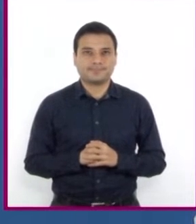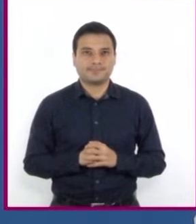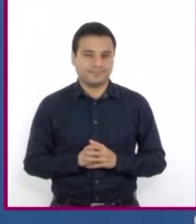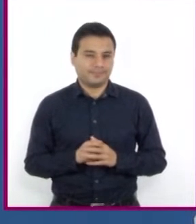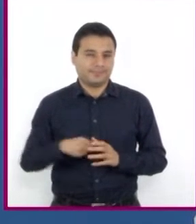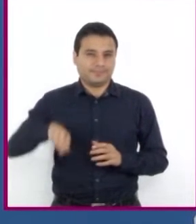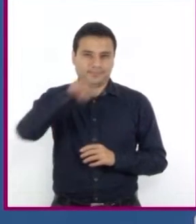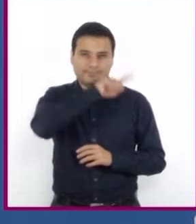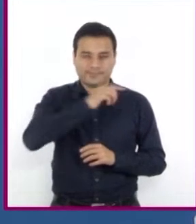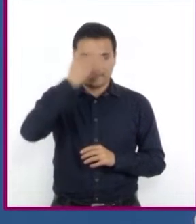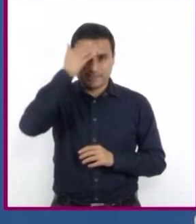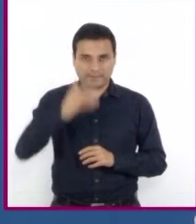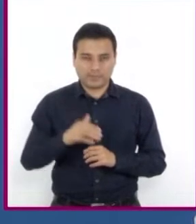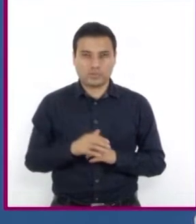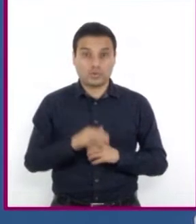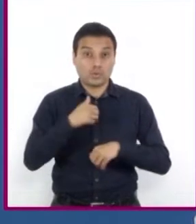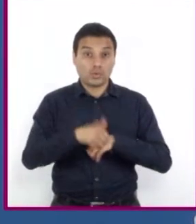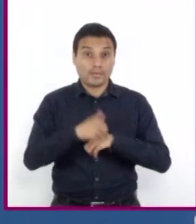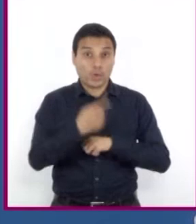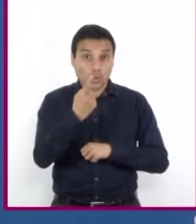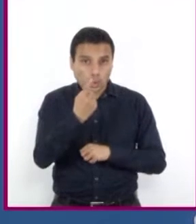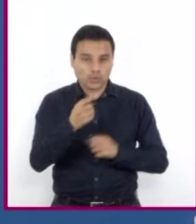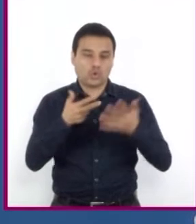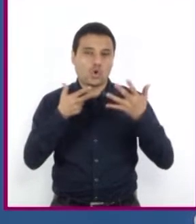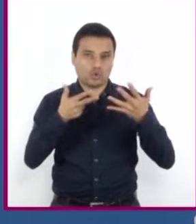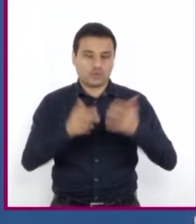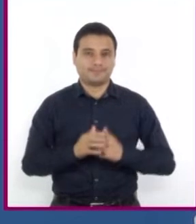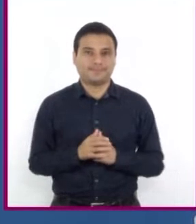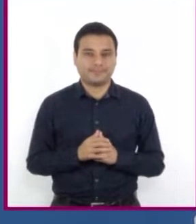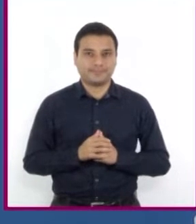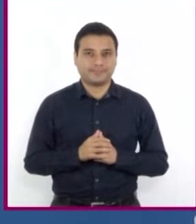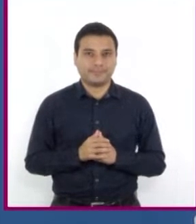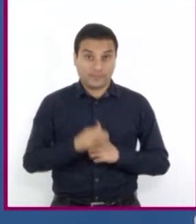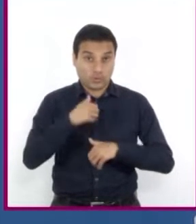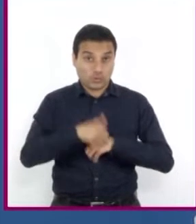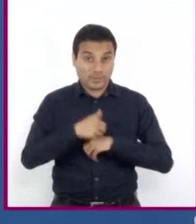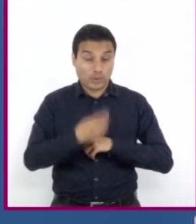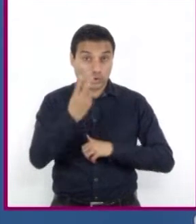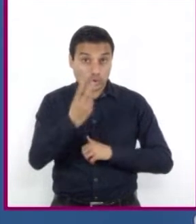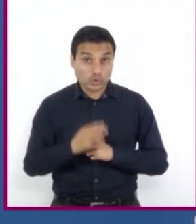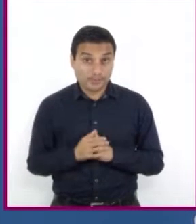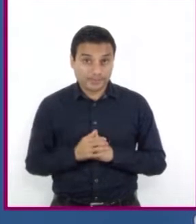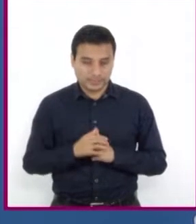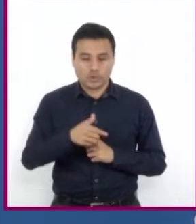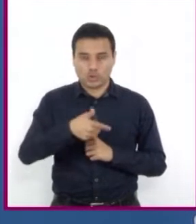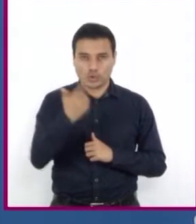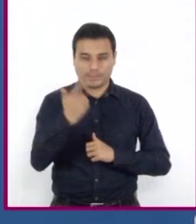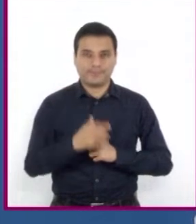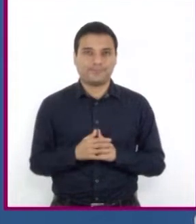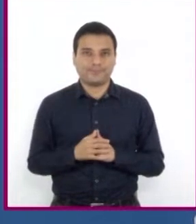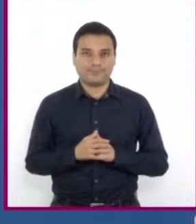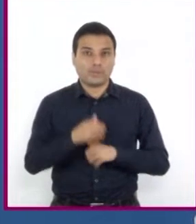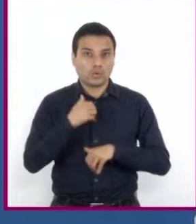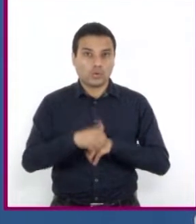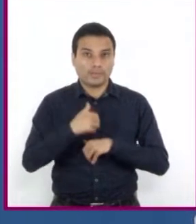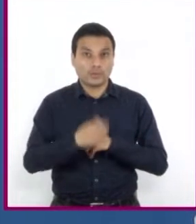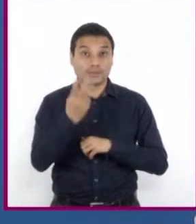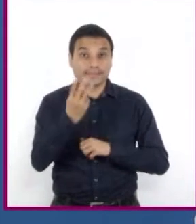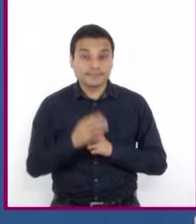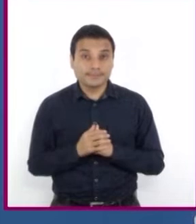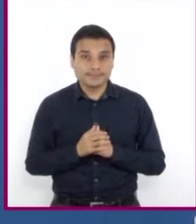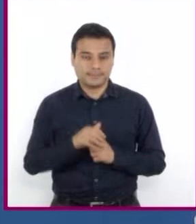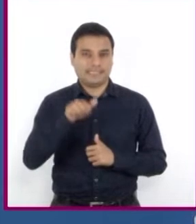Sabemos que el término 1 tiene 8 losetas en total, el término 2, 12 losetas, el término